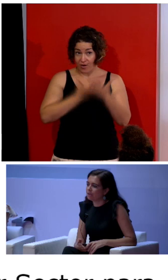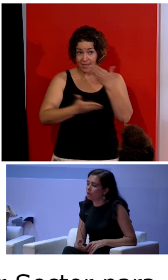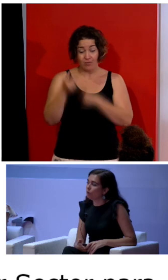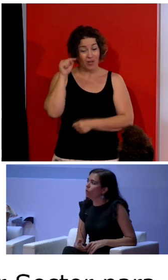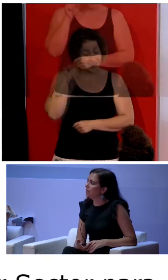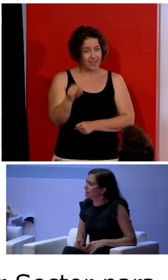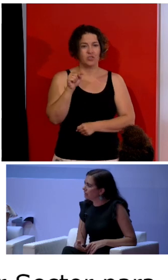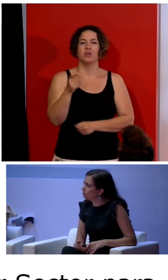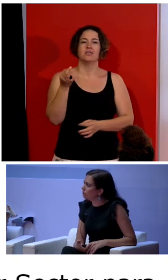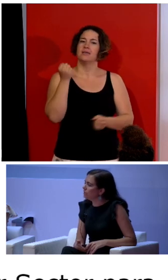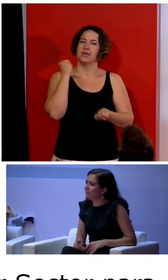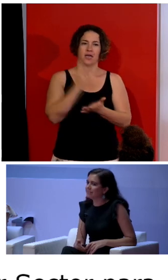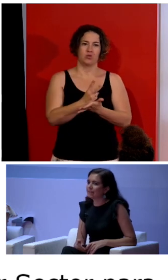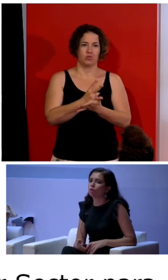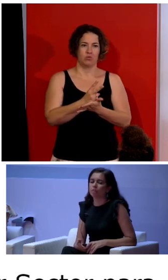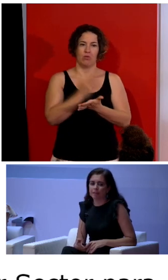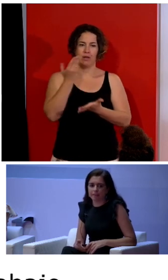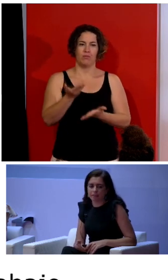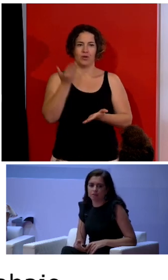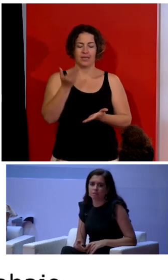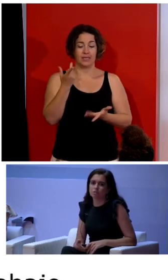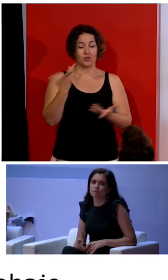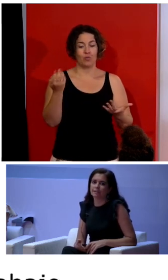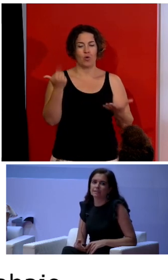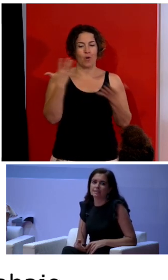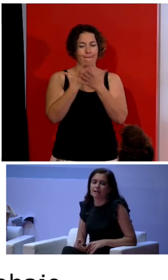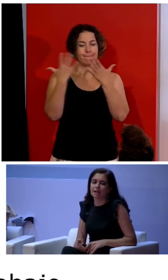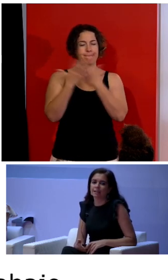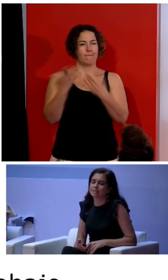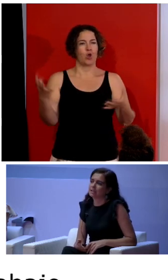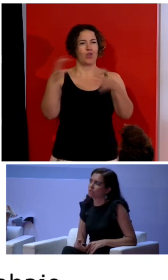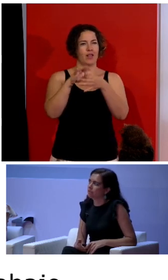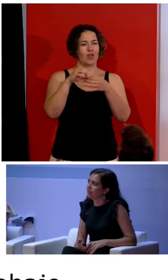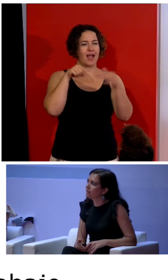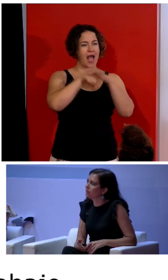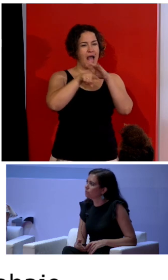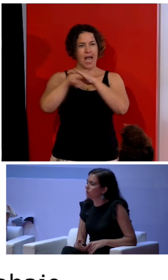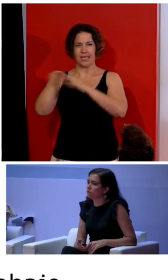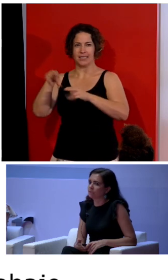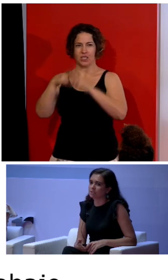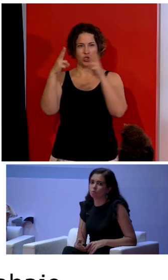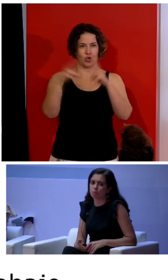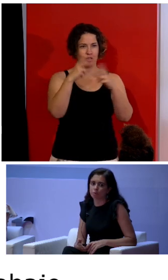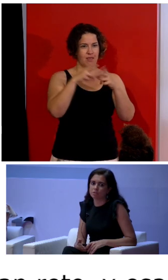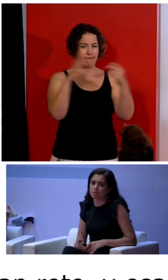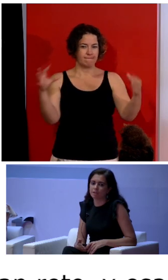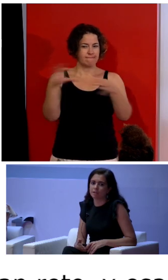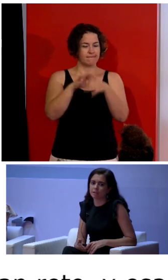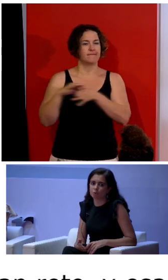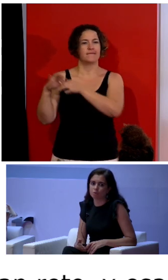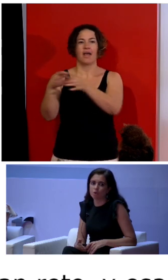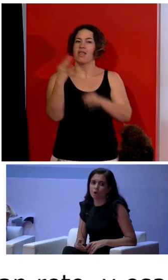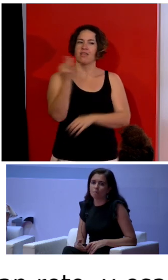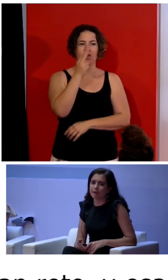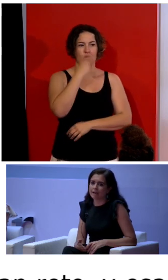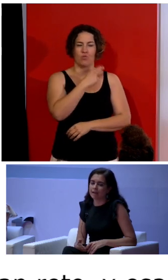duda, un gran reto y esa conciliación entre los diferentes agentes de la sociedad creo que tiene que ser un compromiso de